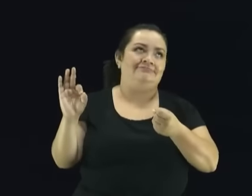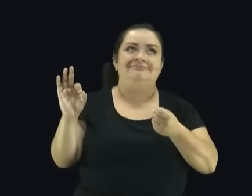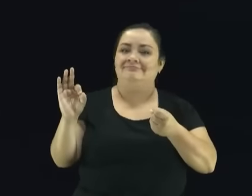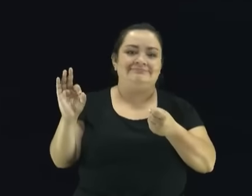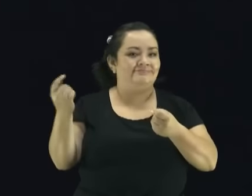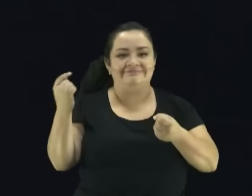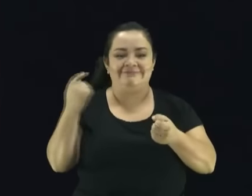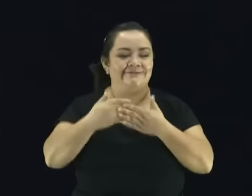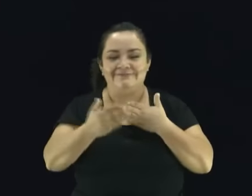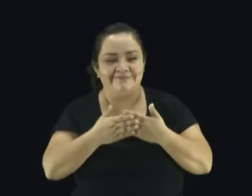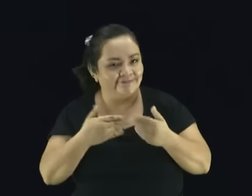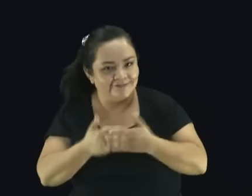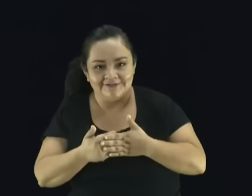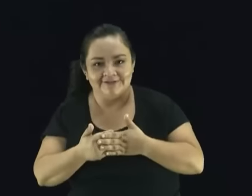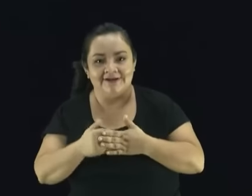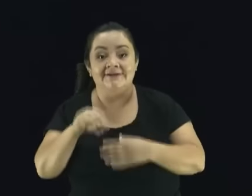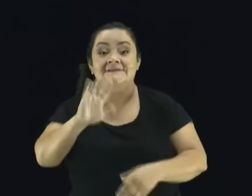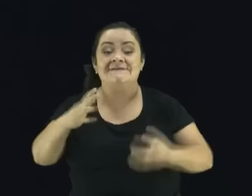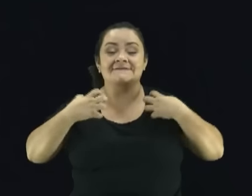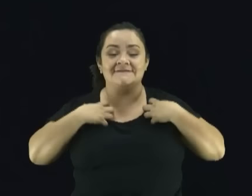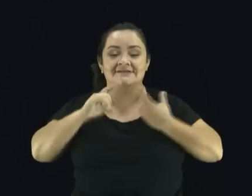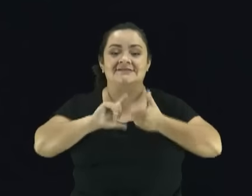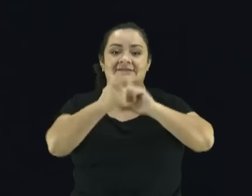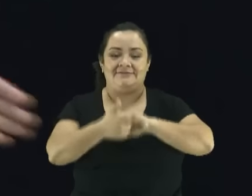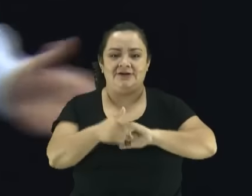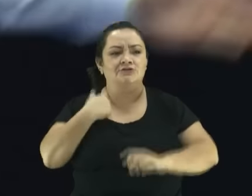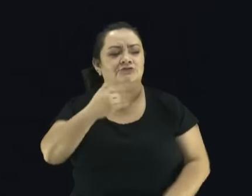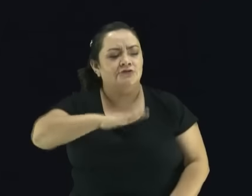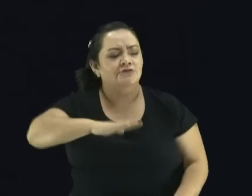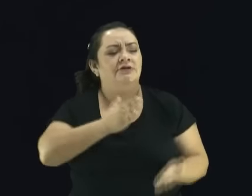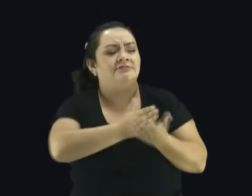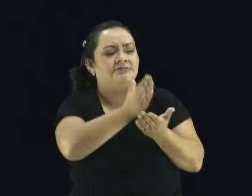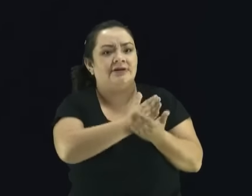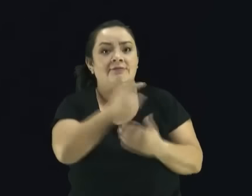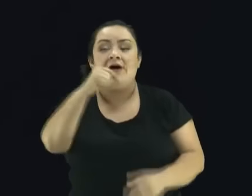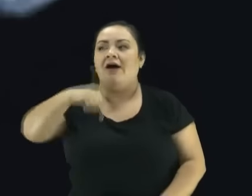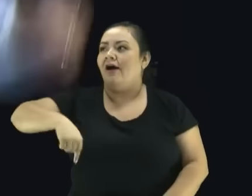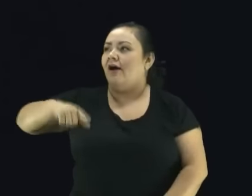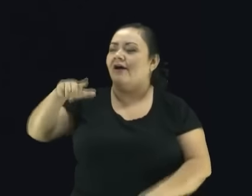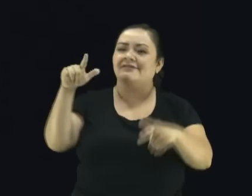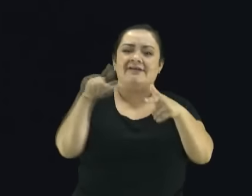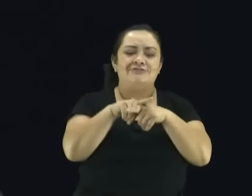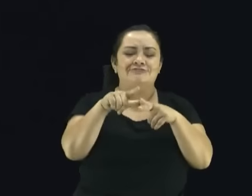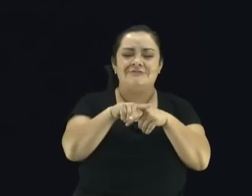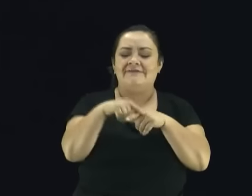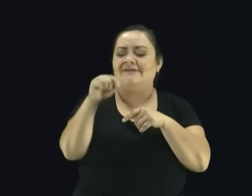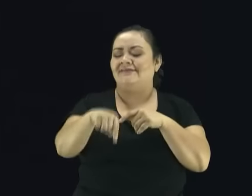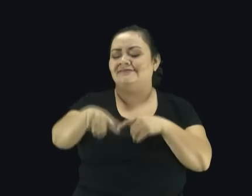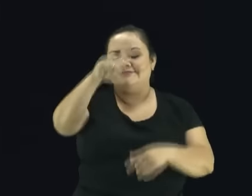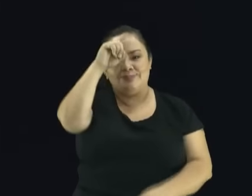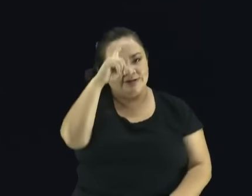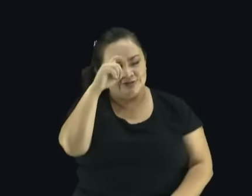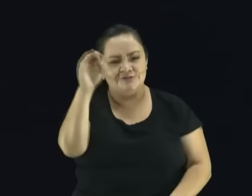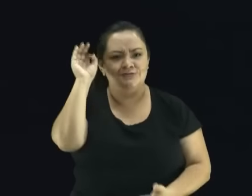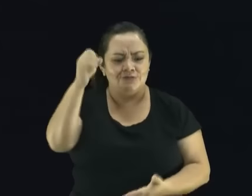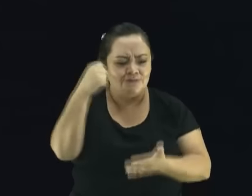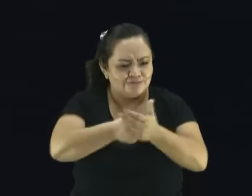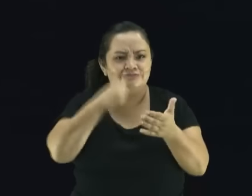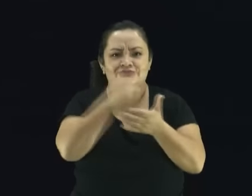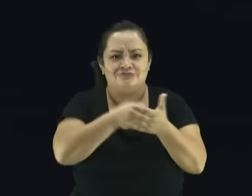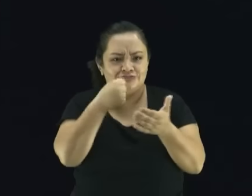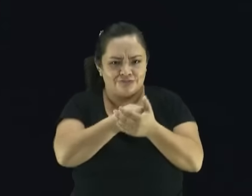cambios queremos ver un lugar donde lleguemos y digan hombre mira aquí hay un tabernáculo aquí hay un hombre que trabaja aquí hay un tipo que se esfuerza